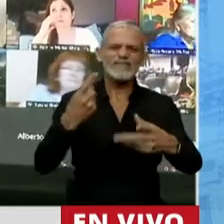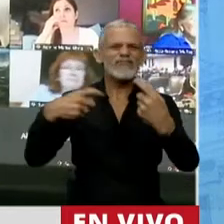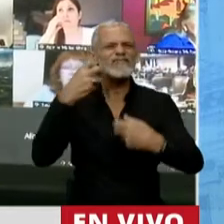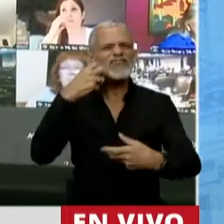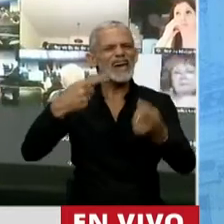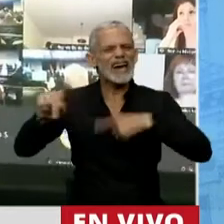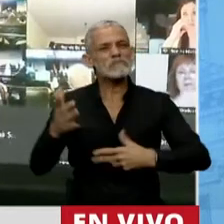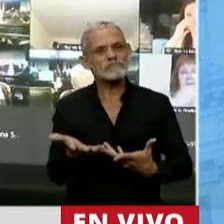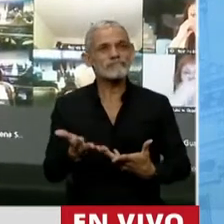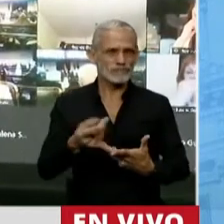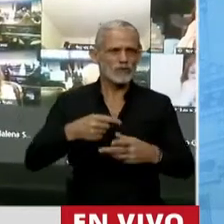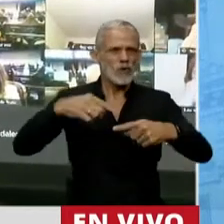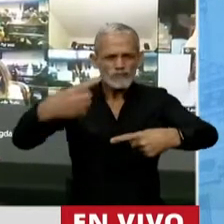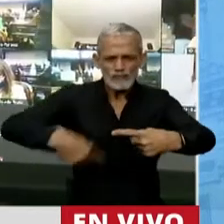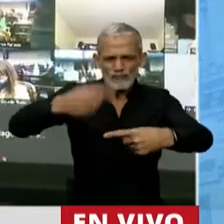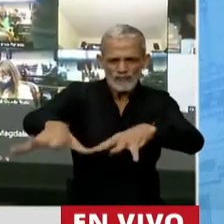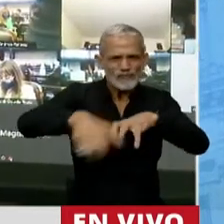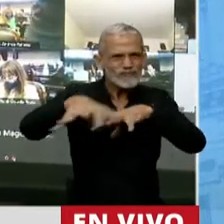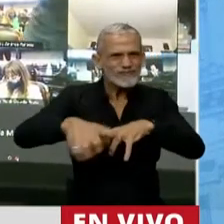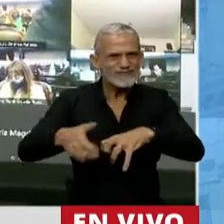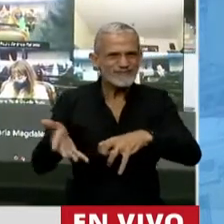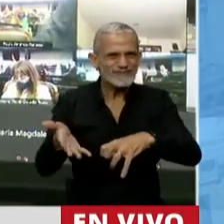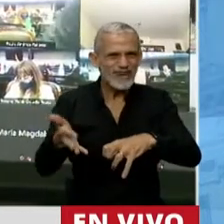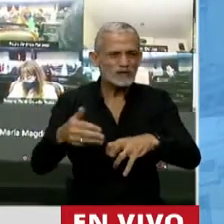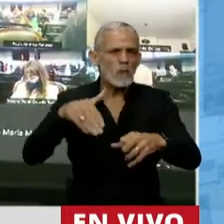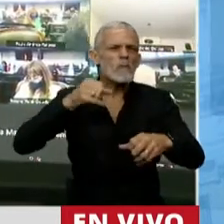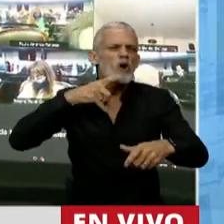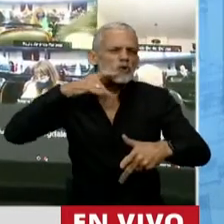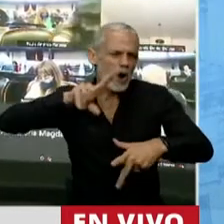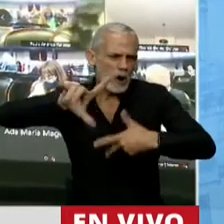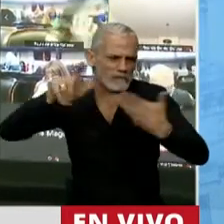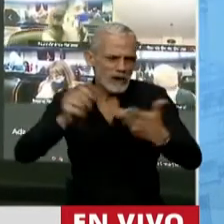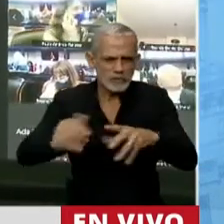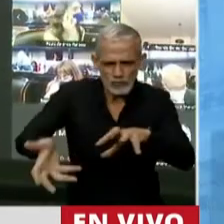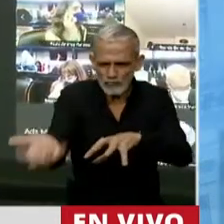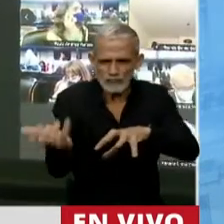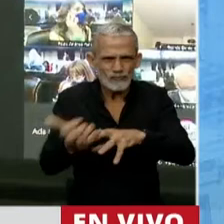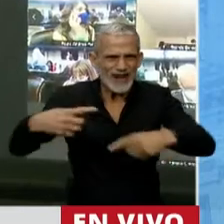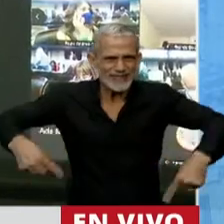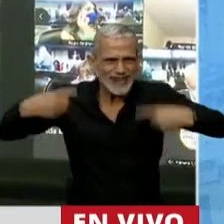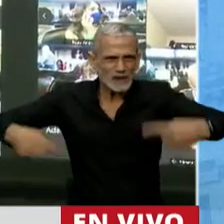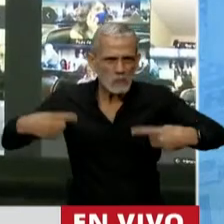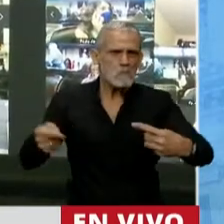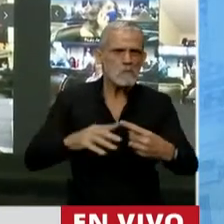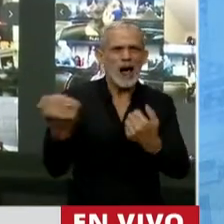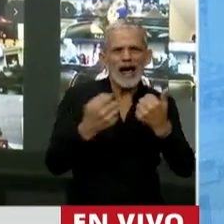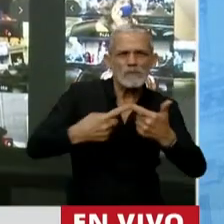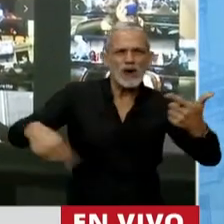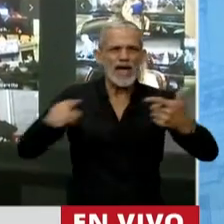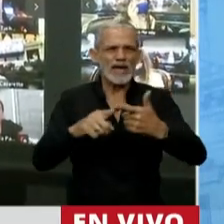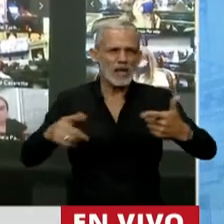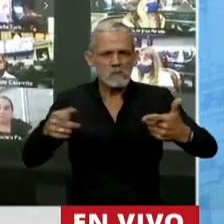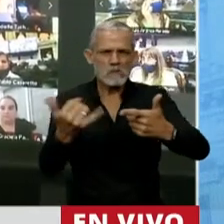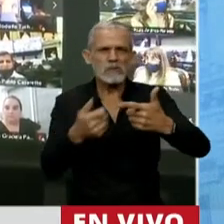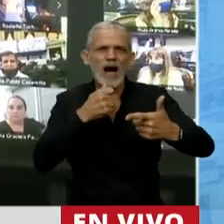pues tiene una cosechadora, una monotolva, un tractor, un carrito de taller, una camioneta, una